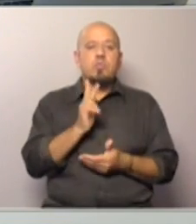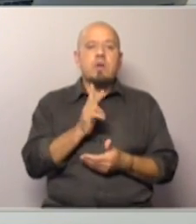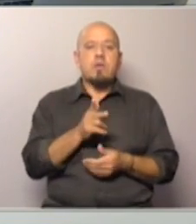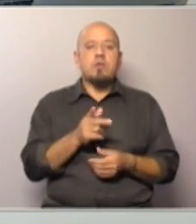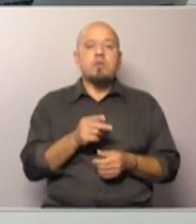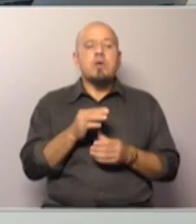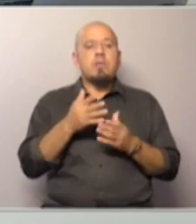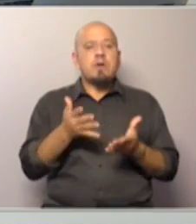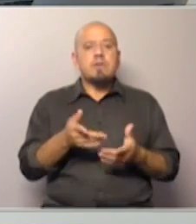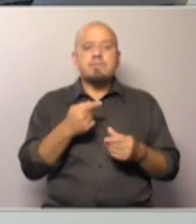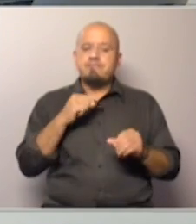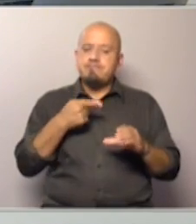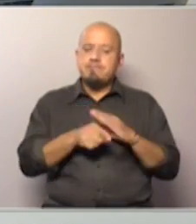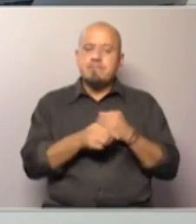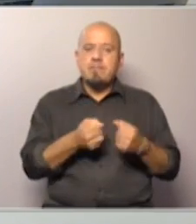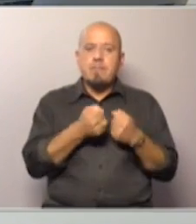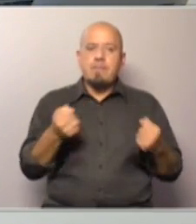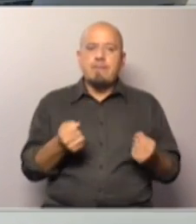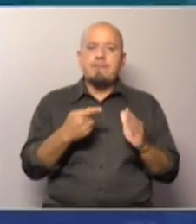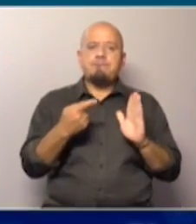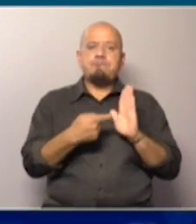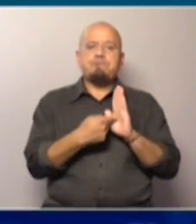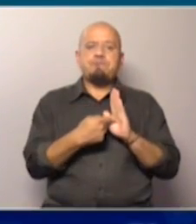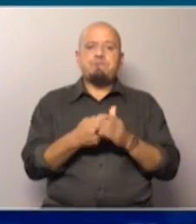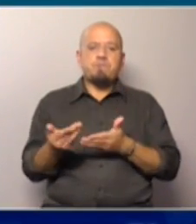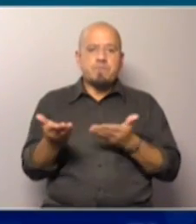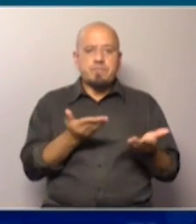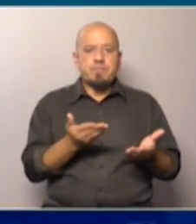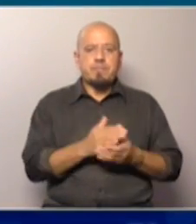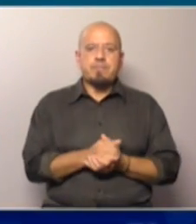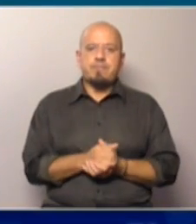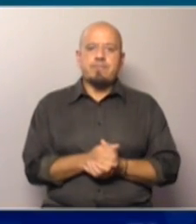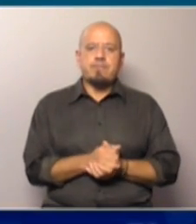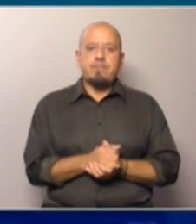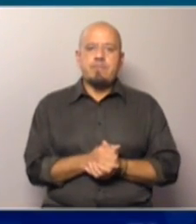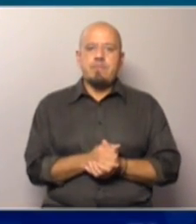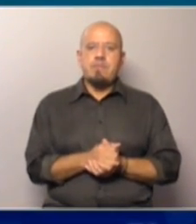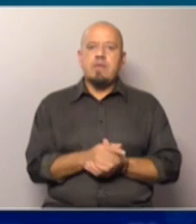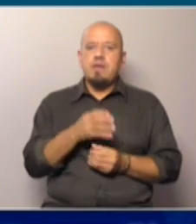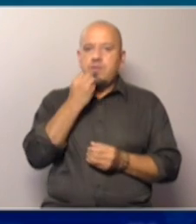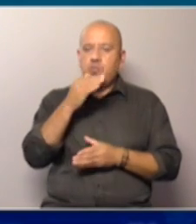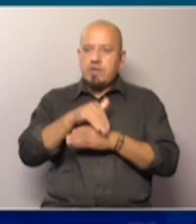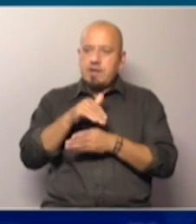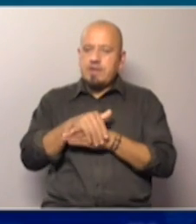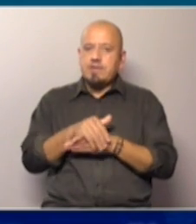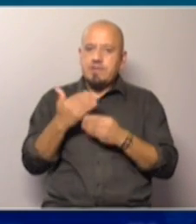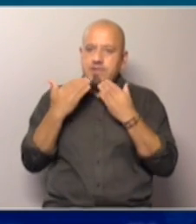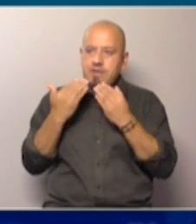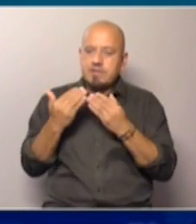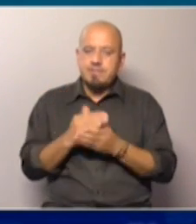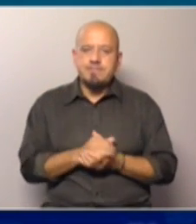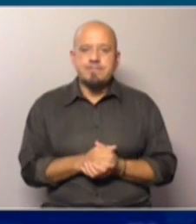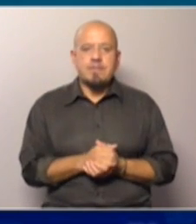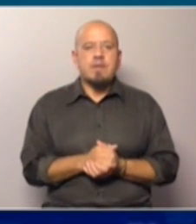Humanos, para profundizar sobre este punto. Wilder, bienvenido. Buenas tardes, ¿cómo les va? Muchas gracias por